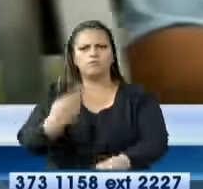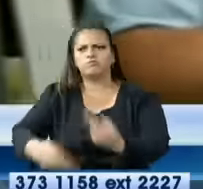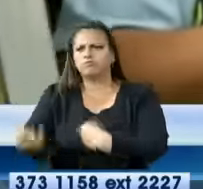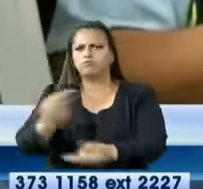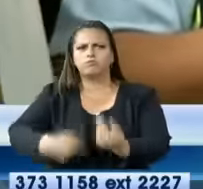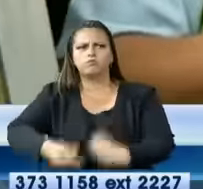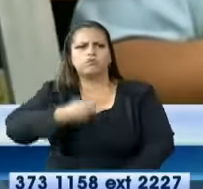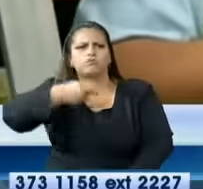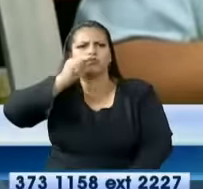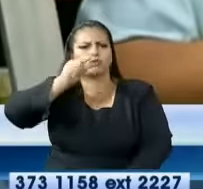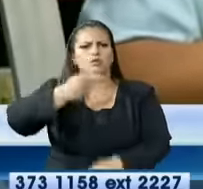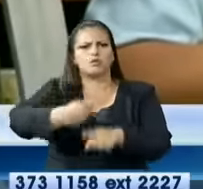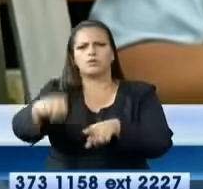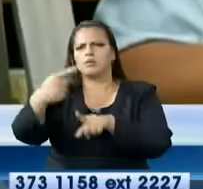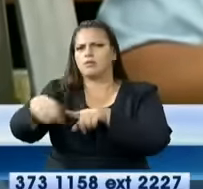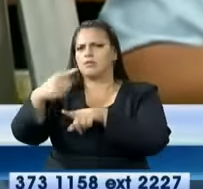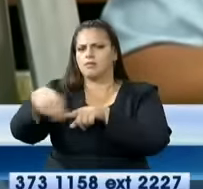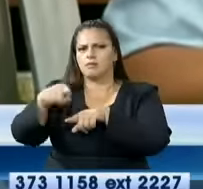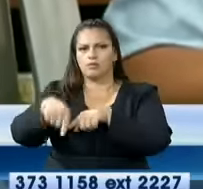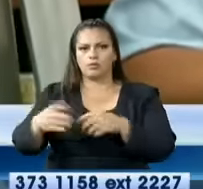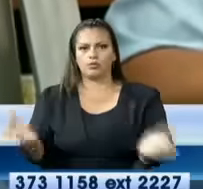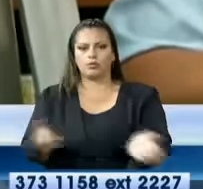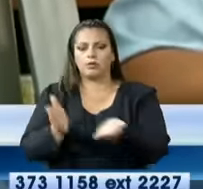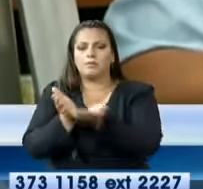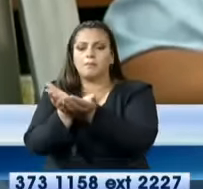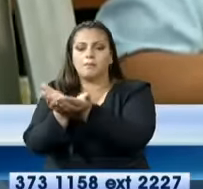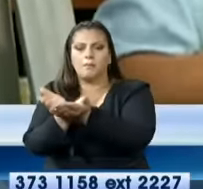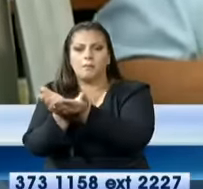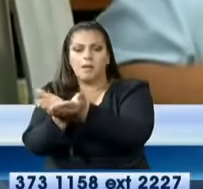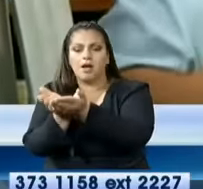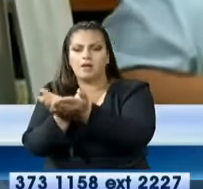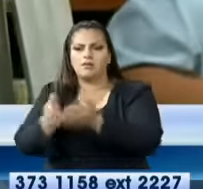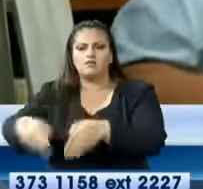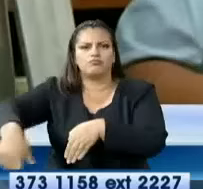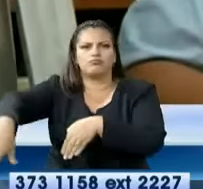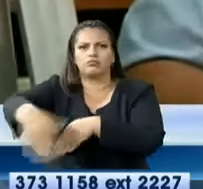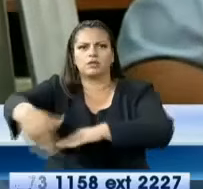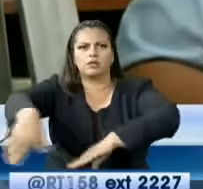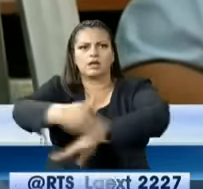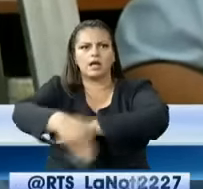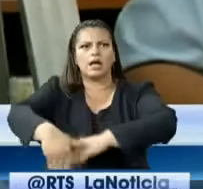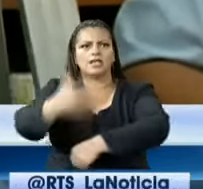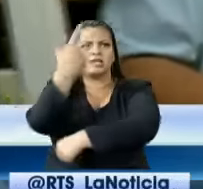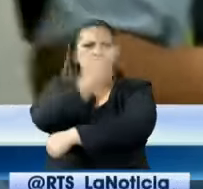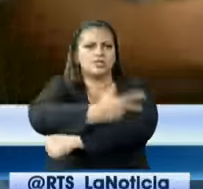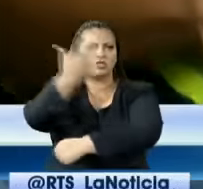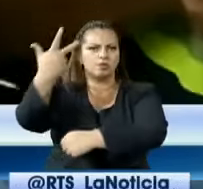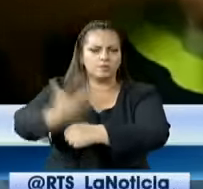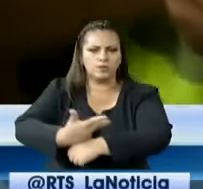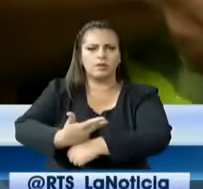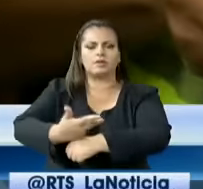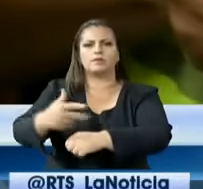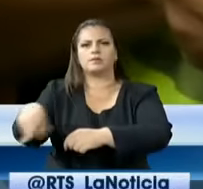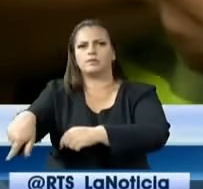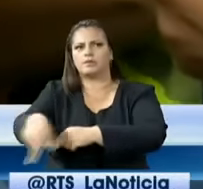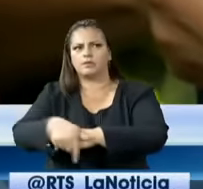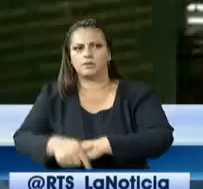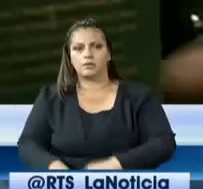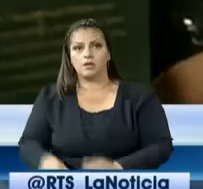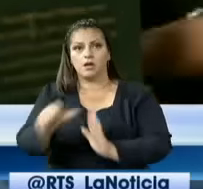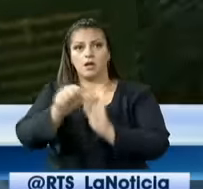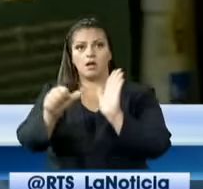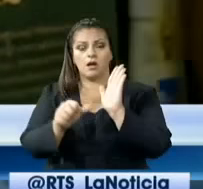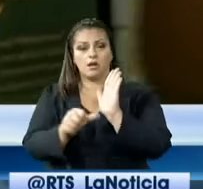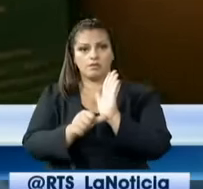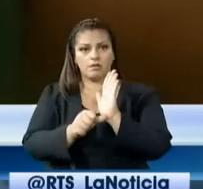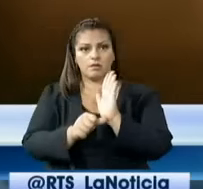intervenciones se dieron en los alrededores de la bahía, específicamente en las calles Chimborazo y Huancavilca. Según el artículo 145 del